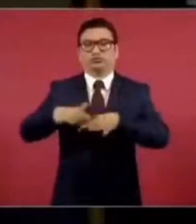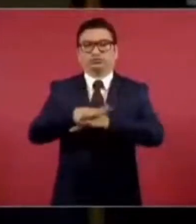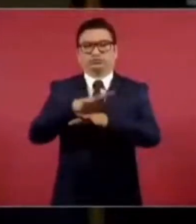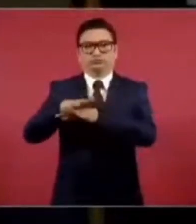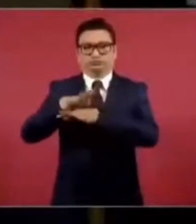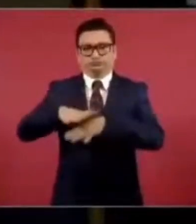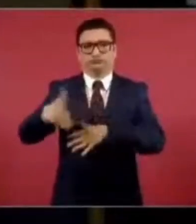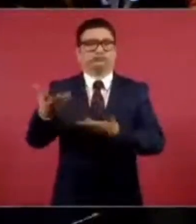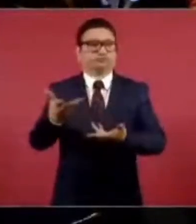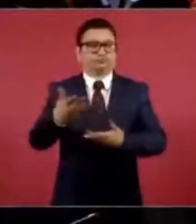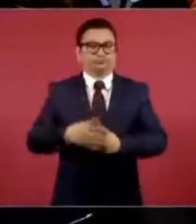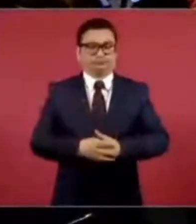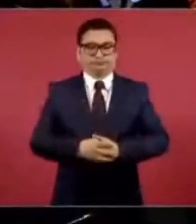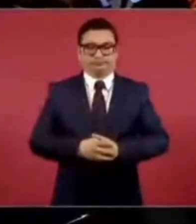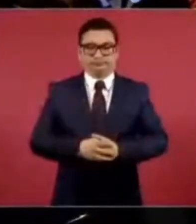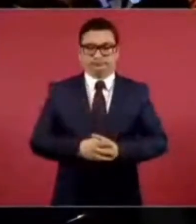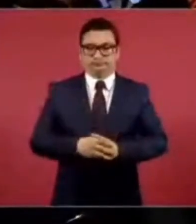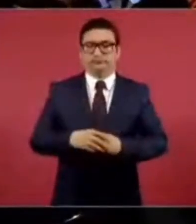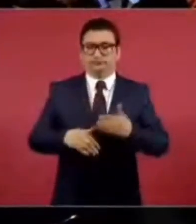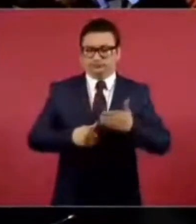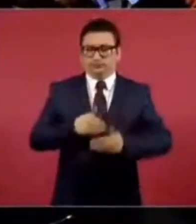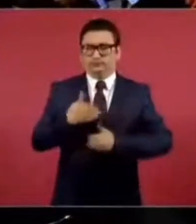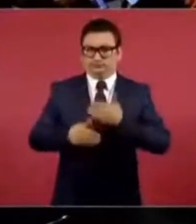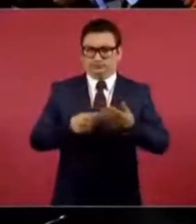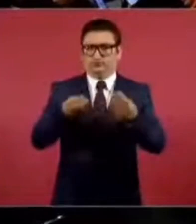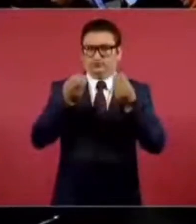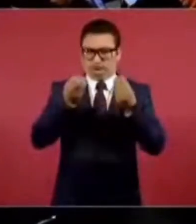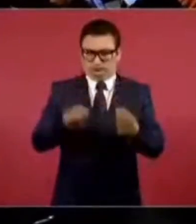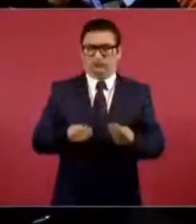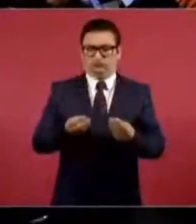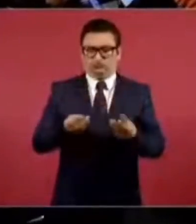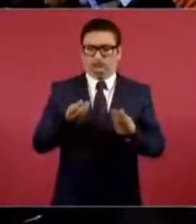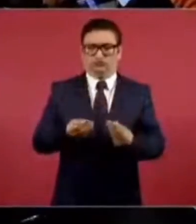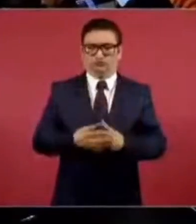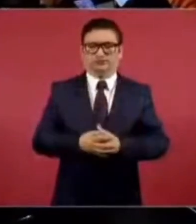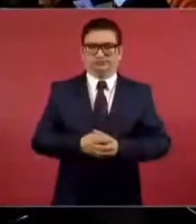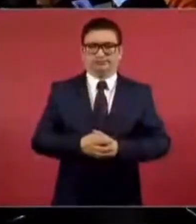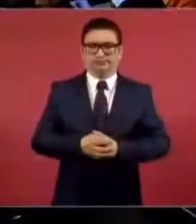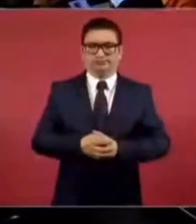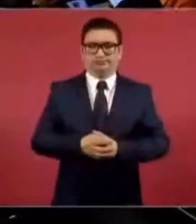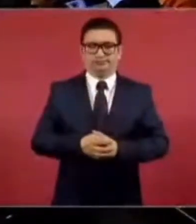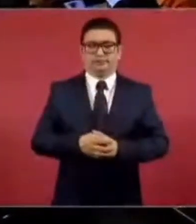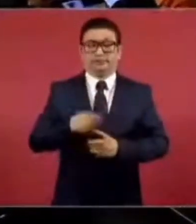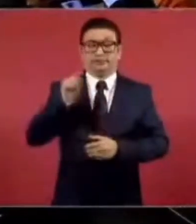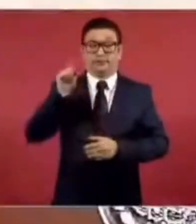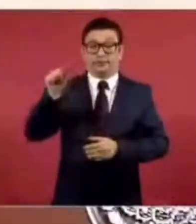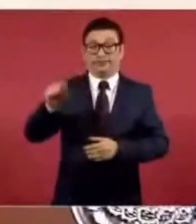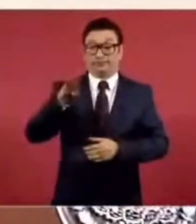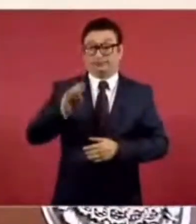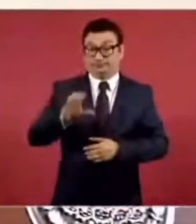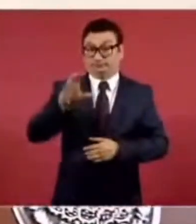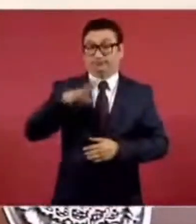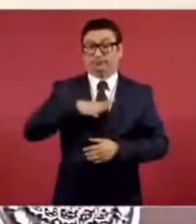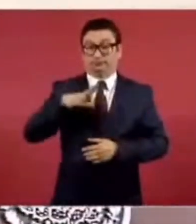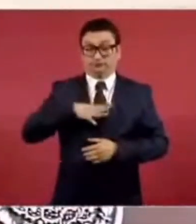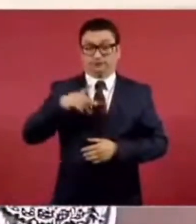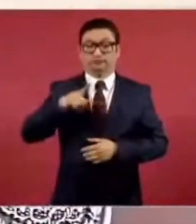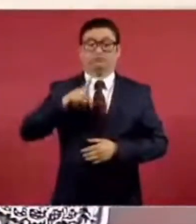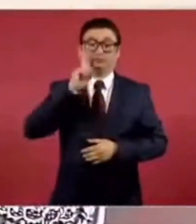del Norte del país se Está avanzando mucho bastante eh tienen una muy buena